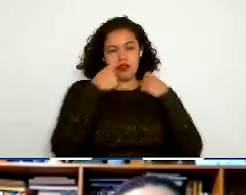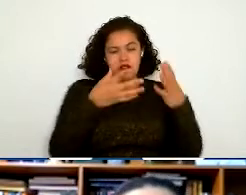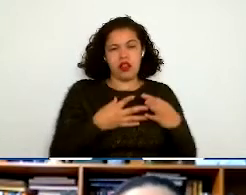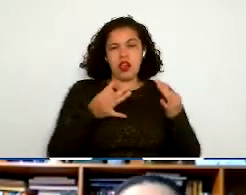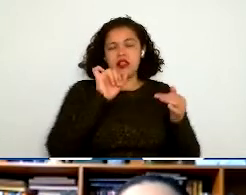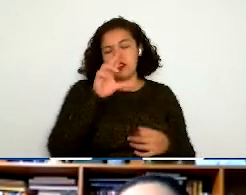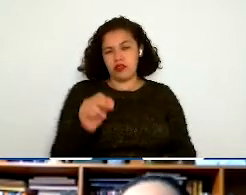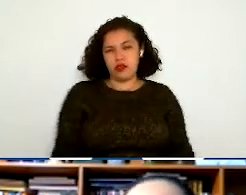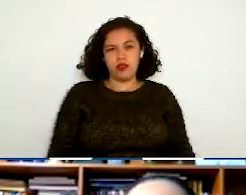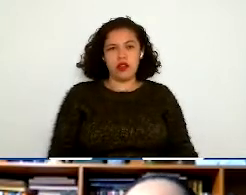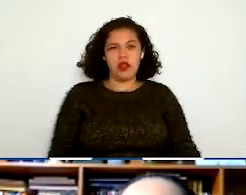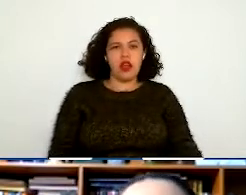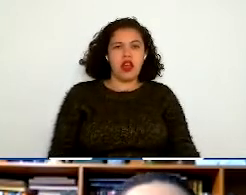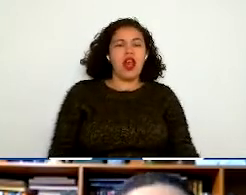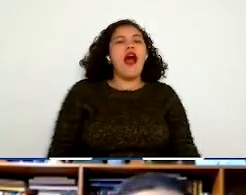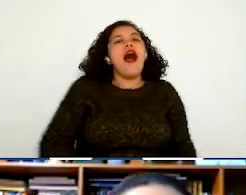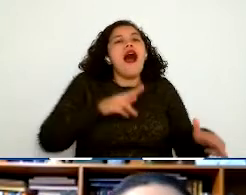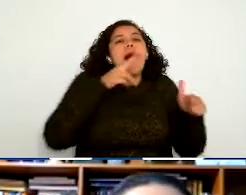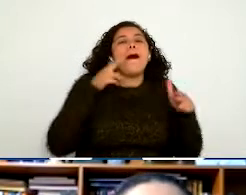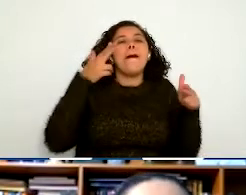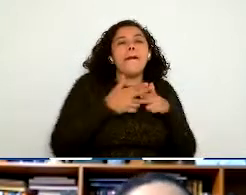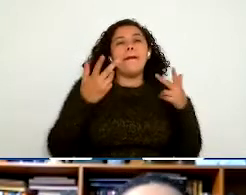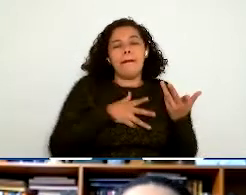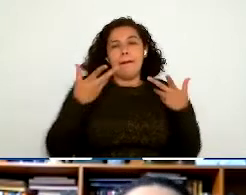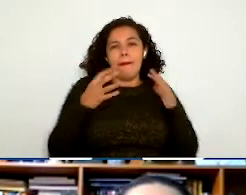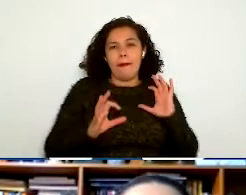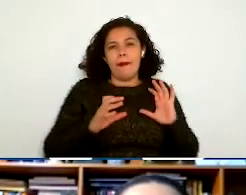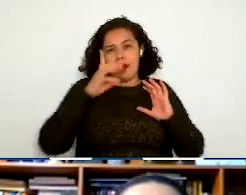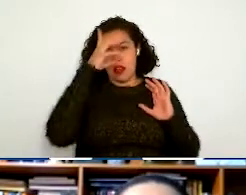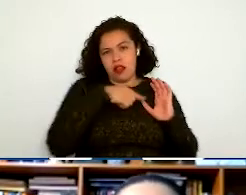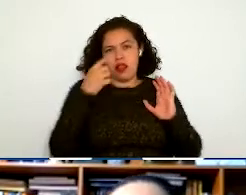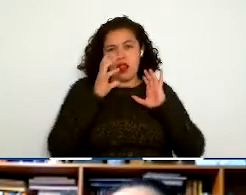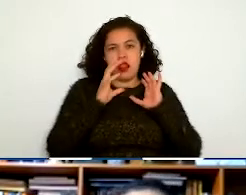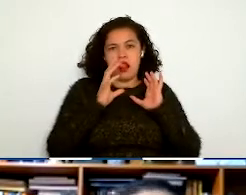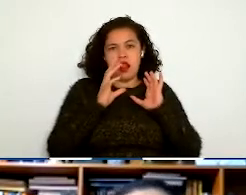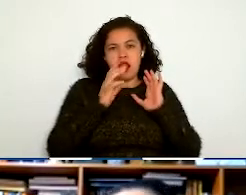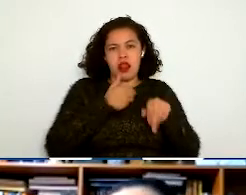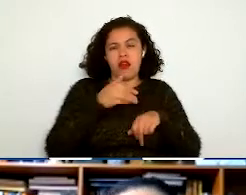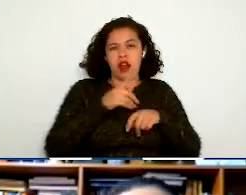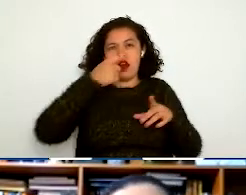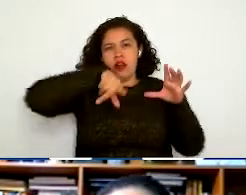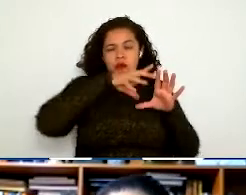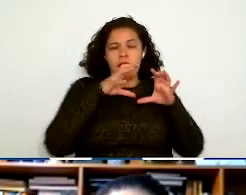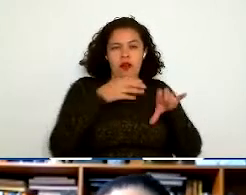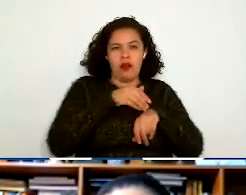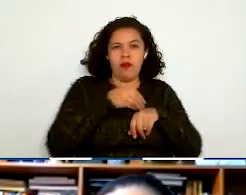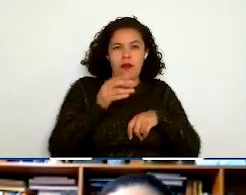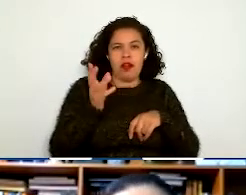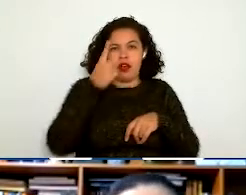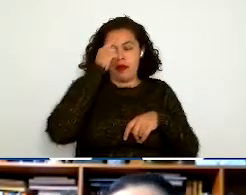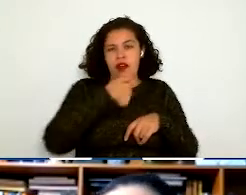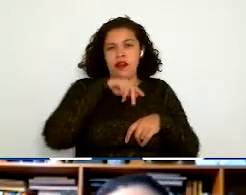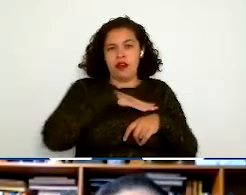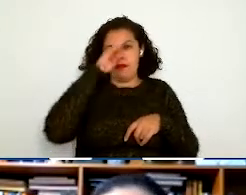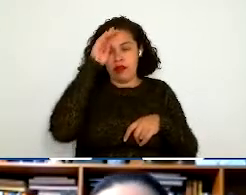no es desde estas posturas cuantitativas, completamente numéricas, que nos interesan solamente medir. Y ese